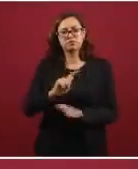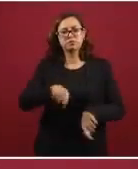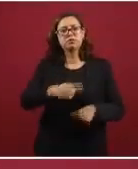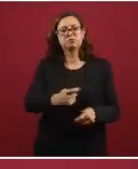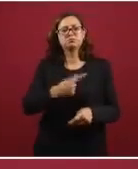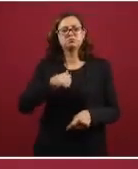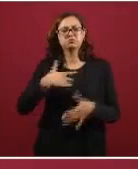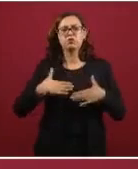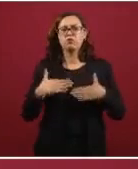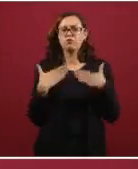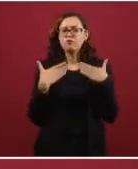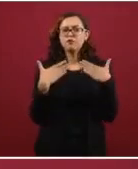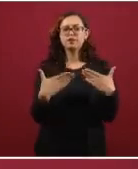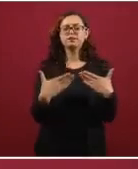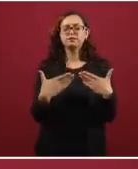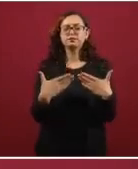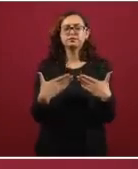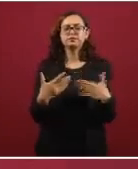confianza y